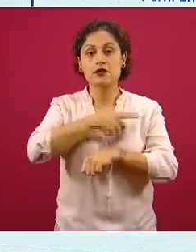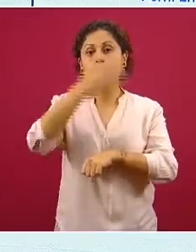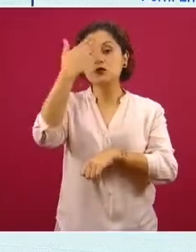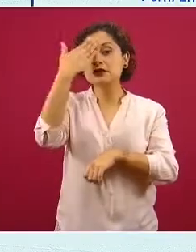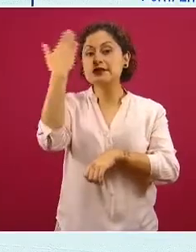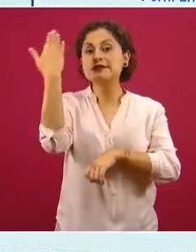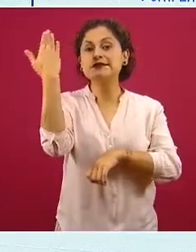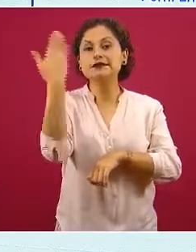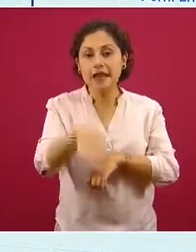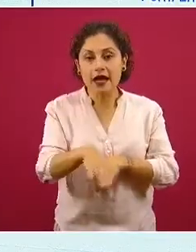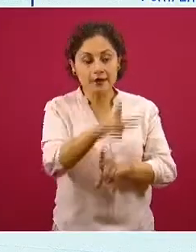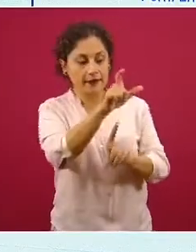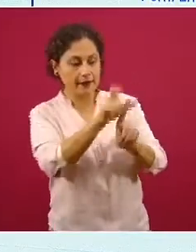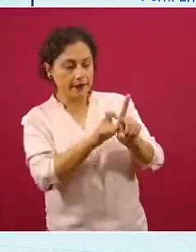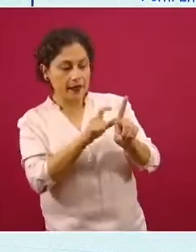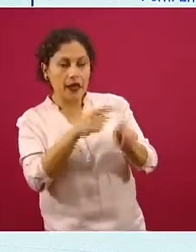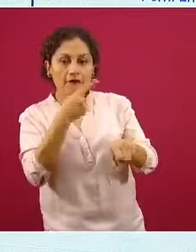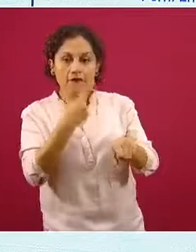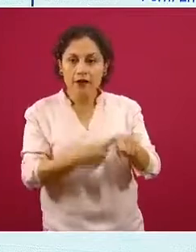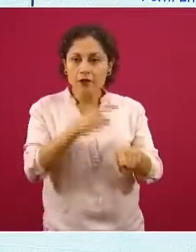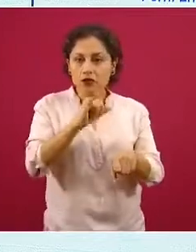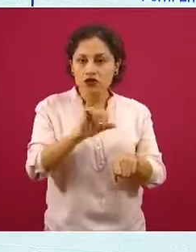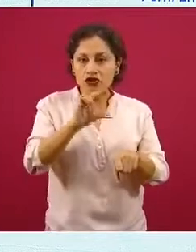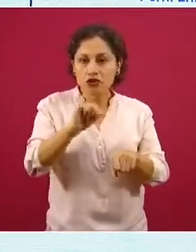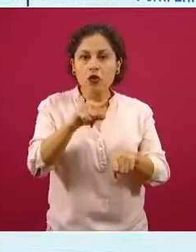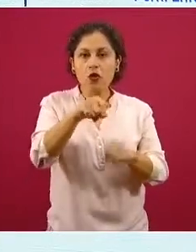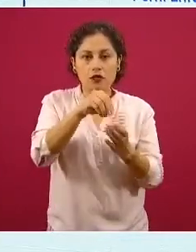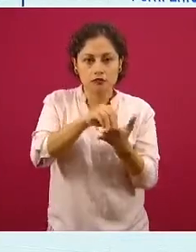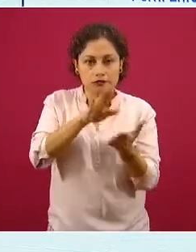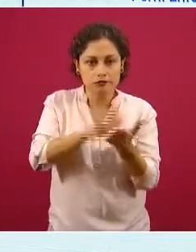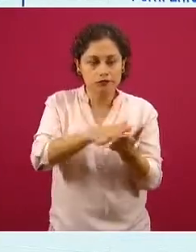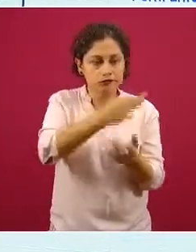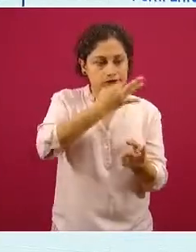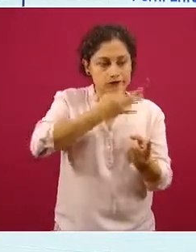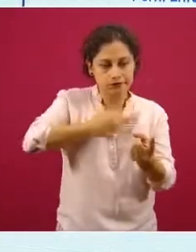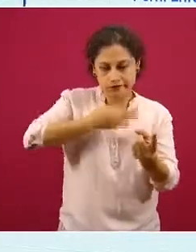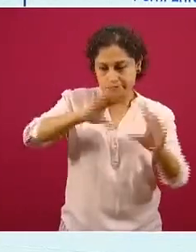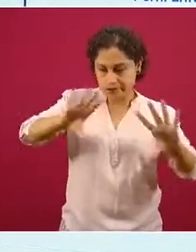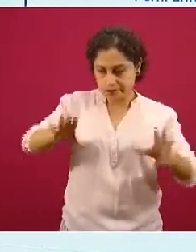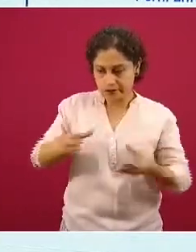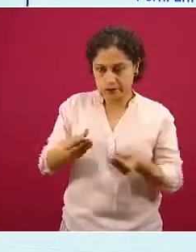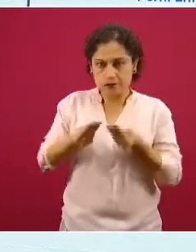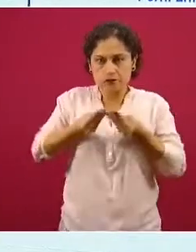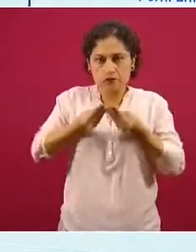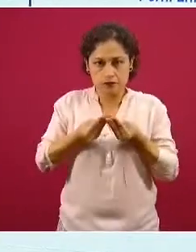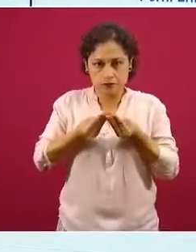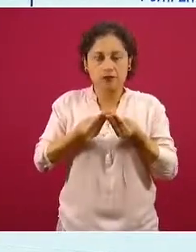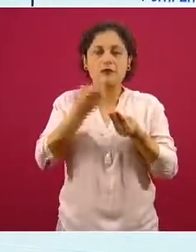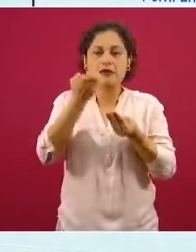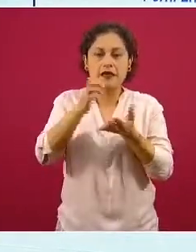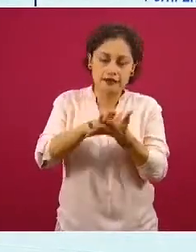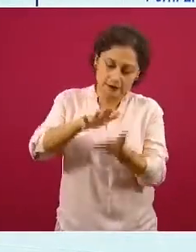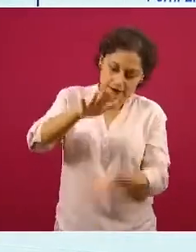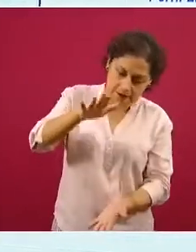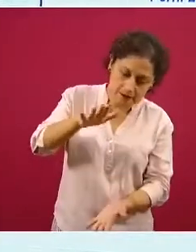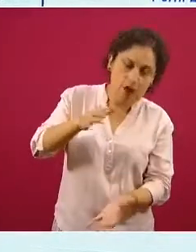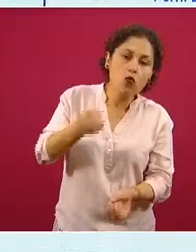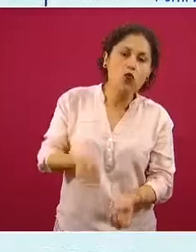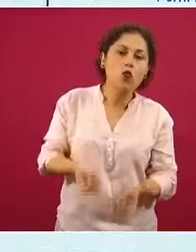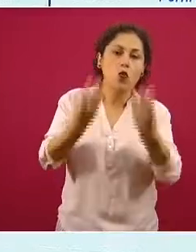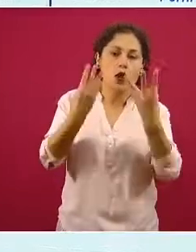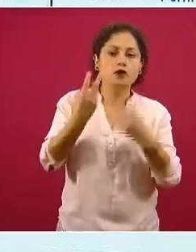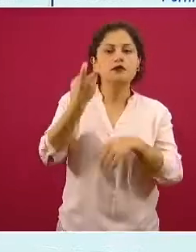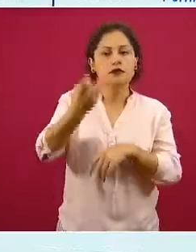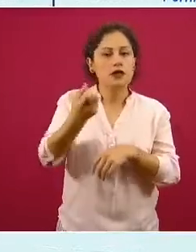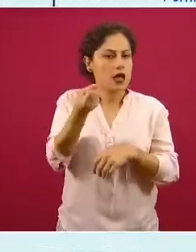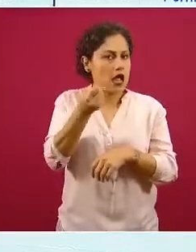casos y los registran y los informan a la autoridad sanitaria. Esta es la mecánica más básica, cómo ha